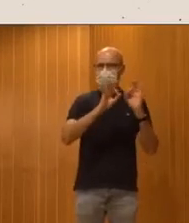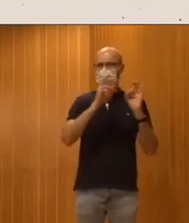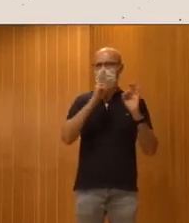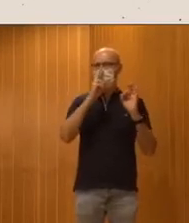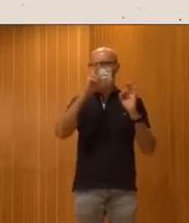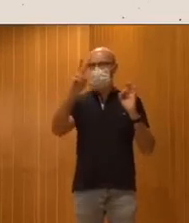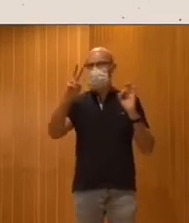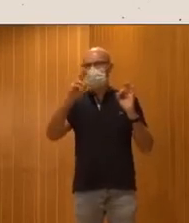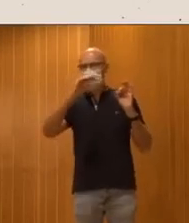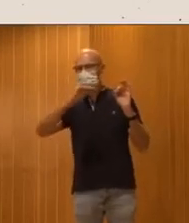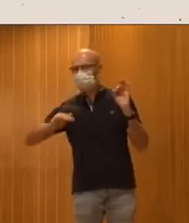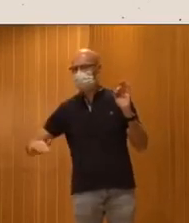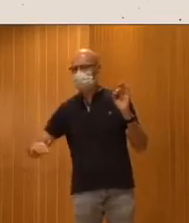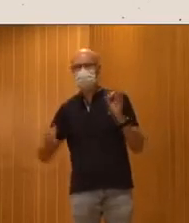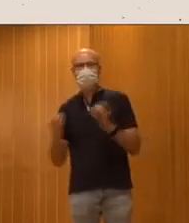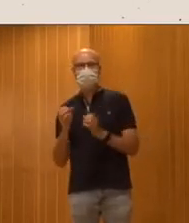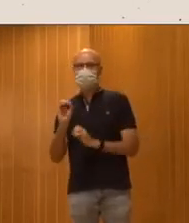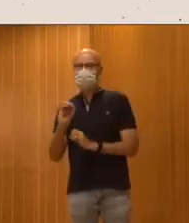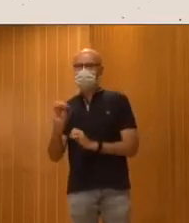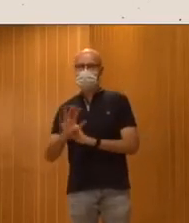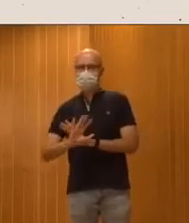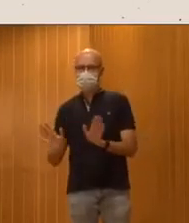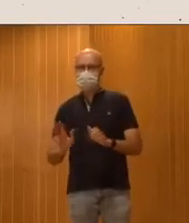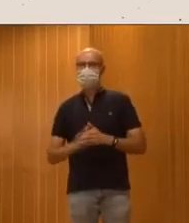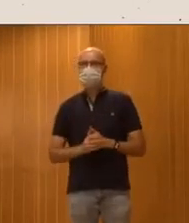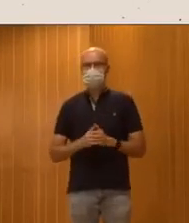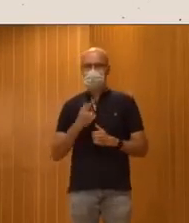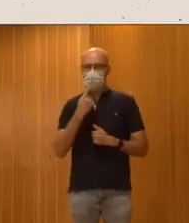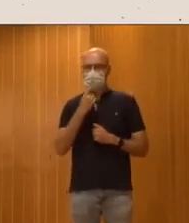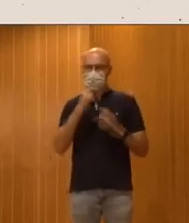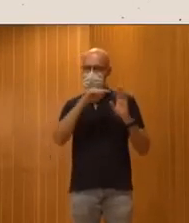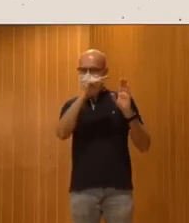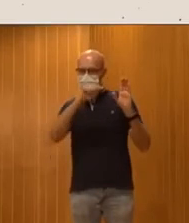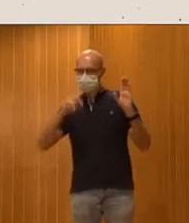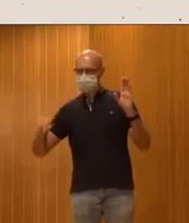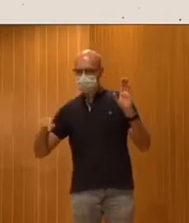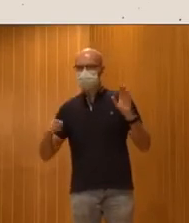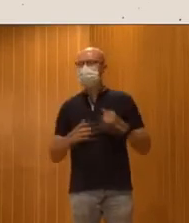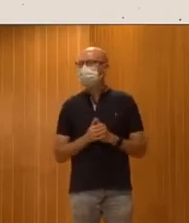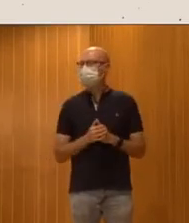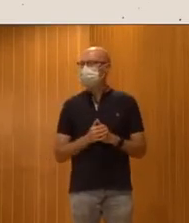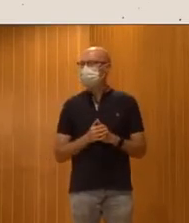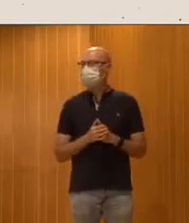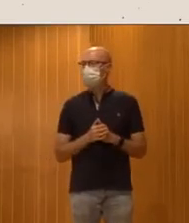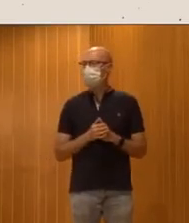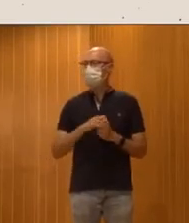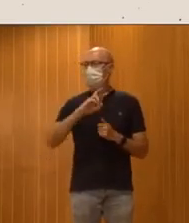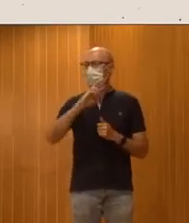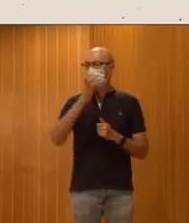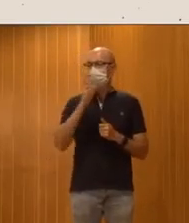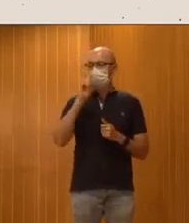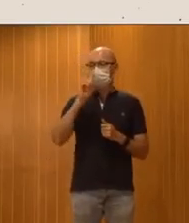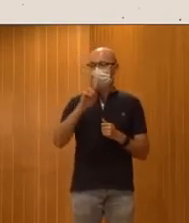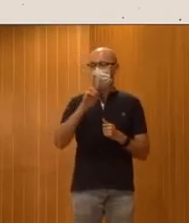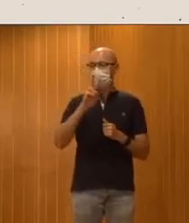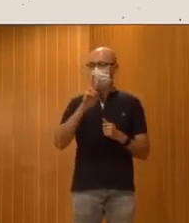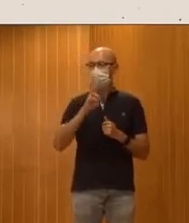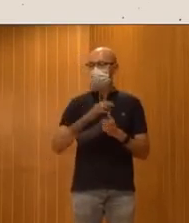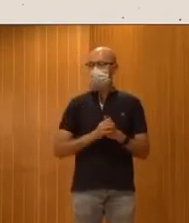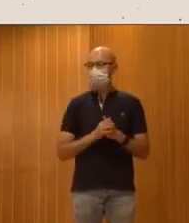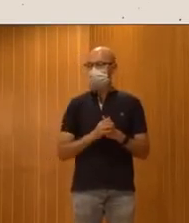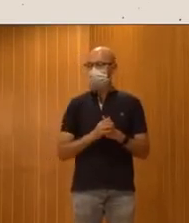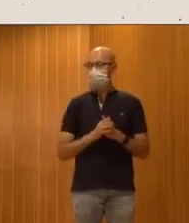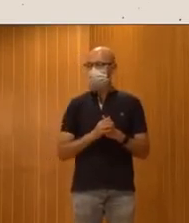que después de 2 años la dejamos a 0, es la línea roja que llega finalmente a 0. Y luego tenemos ahí las prescripciones de